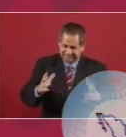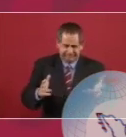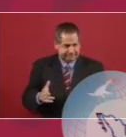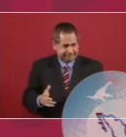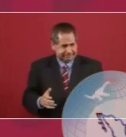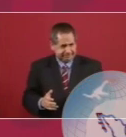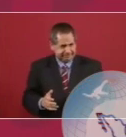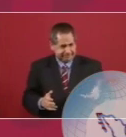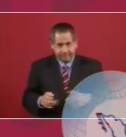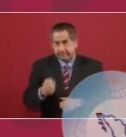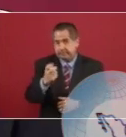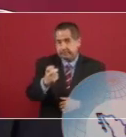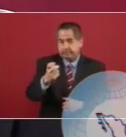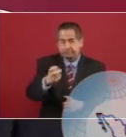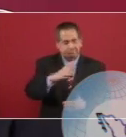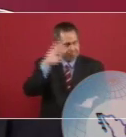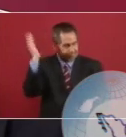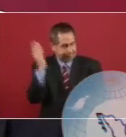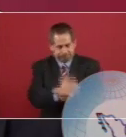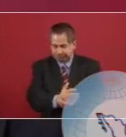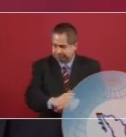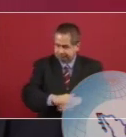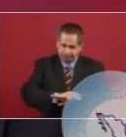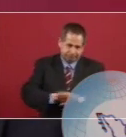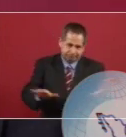Eso se tiene que acabar.